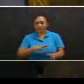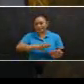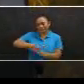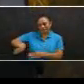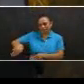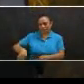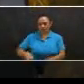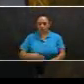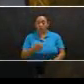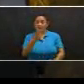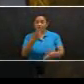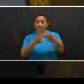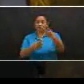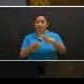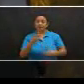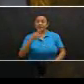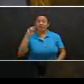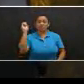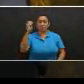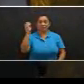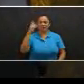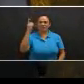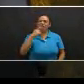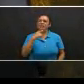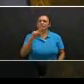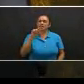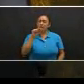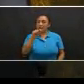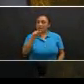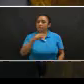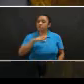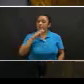Y entonces viene David y dice, ah, no, esa es una injusticia.